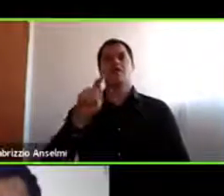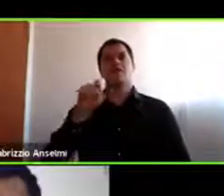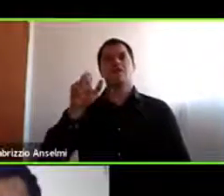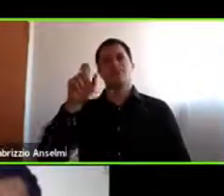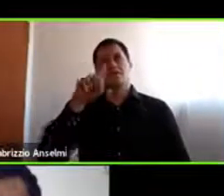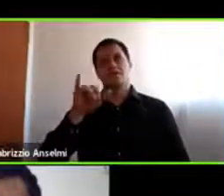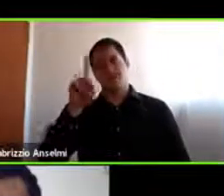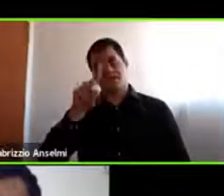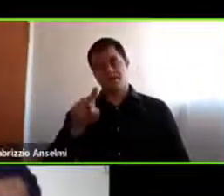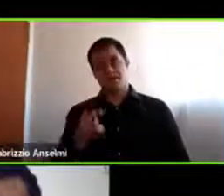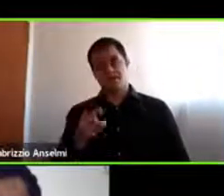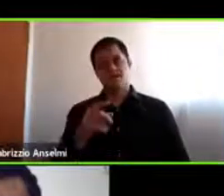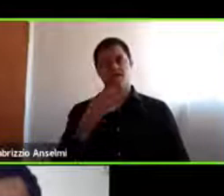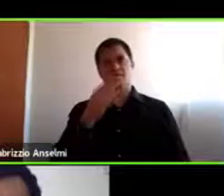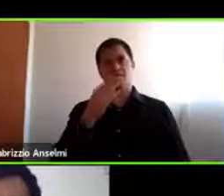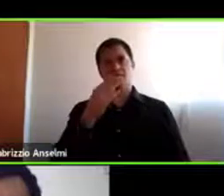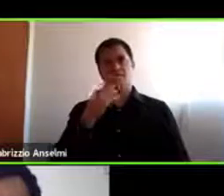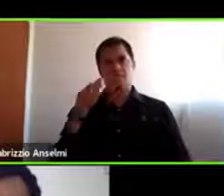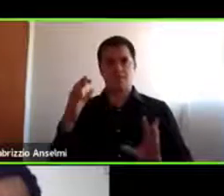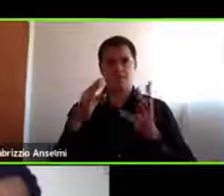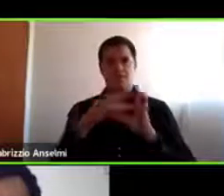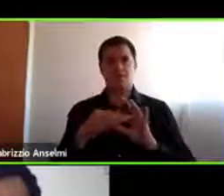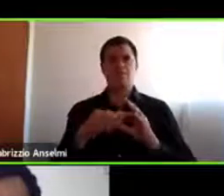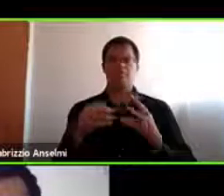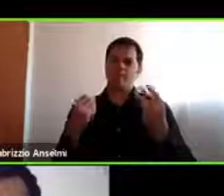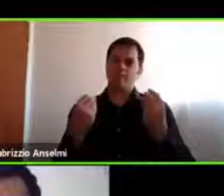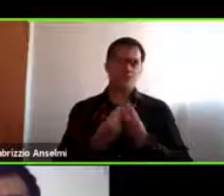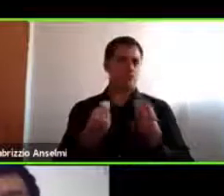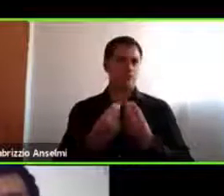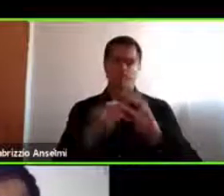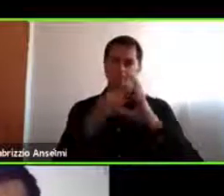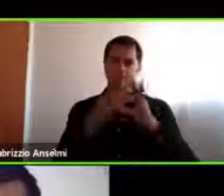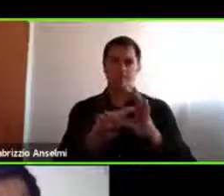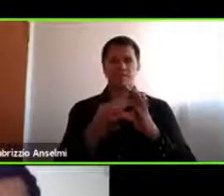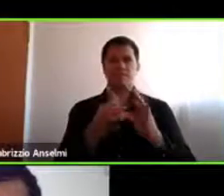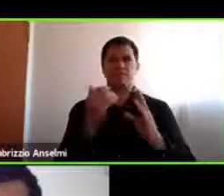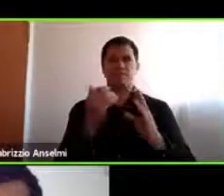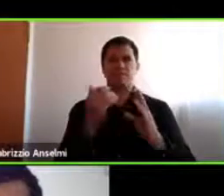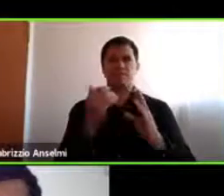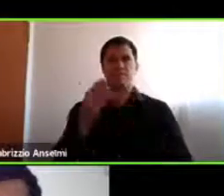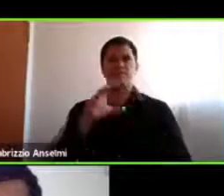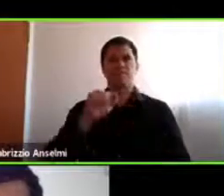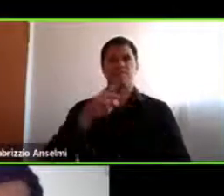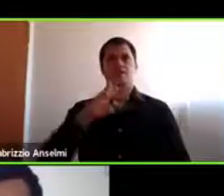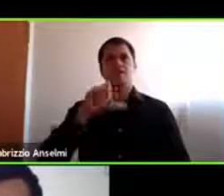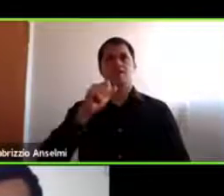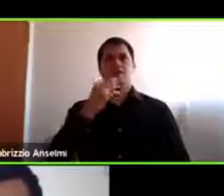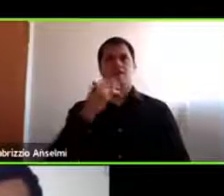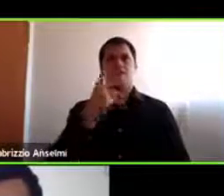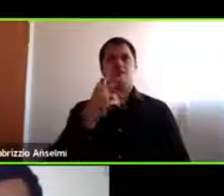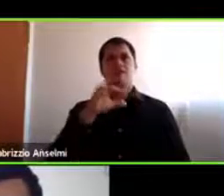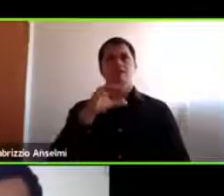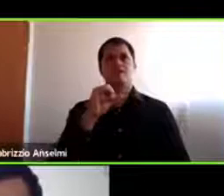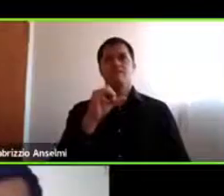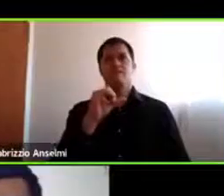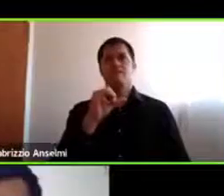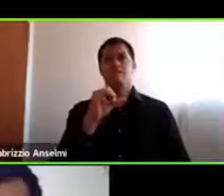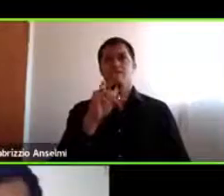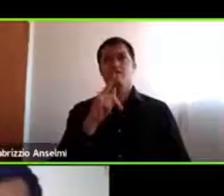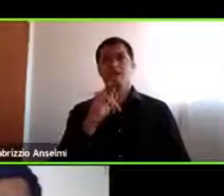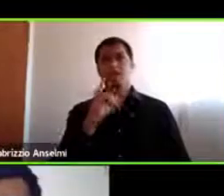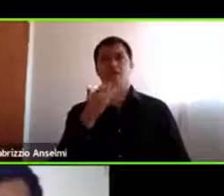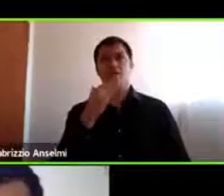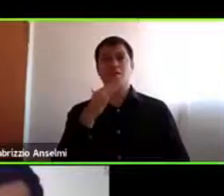luego con con grafo game así que muchas gracias Camila gracias Vicky gracias Pablo gracias a todos ustedes por habernos